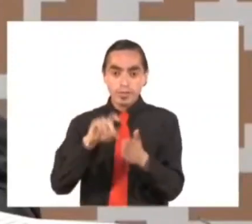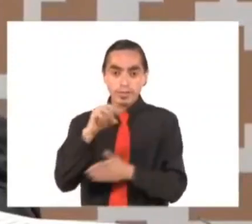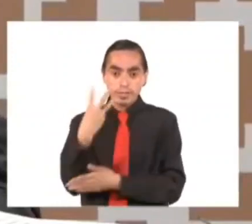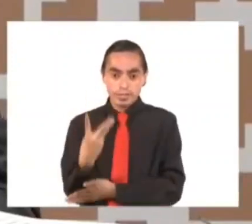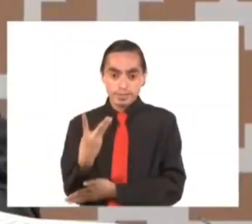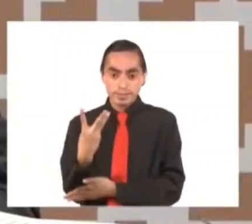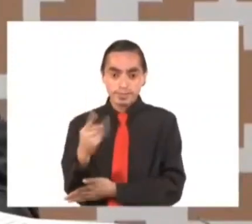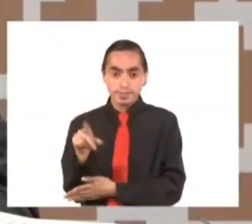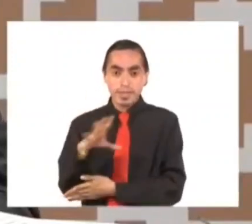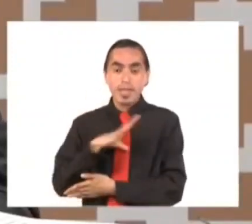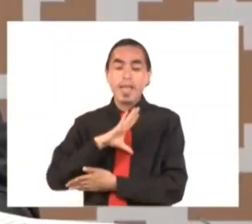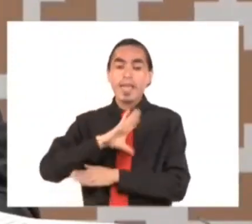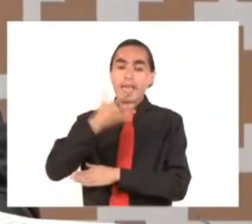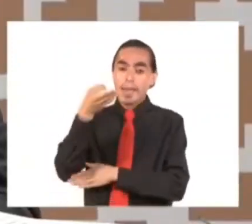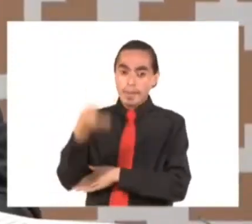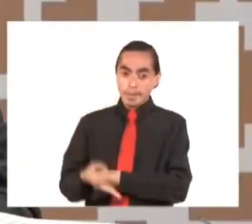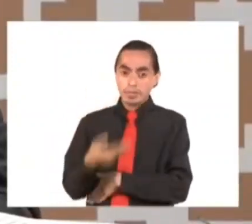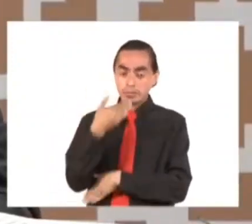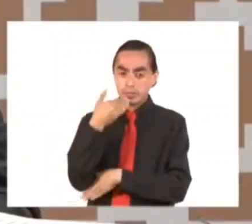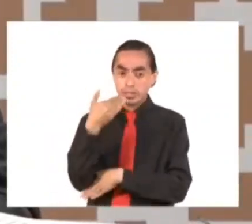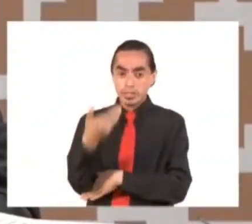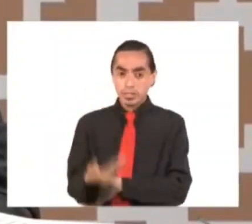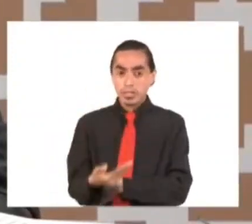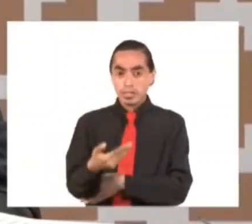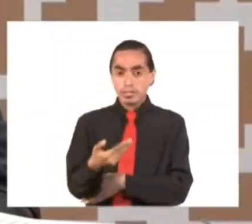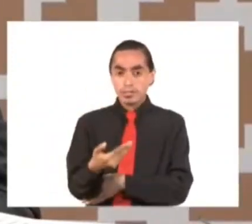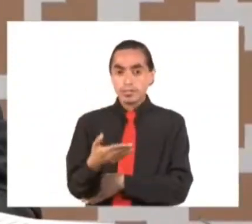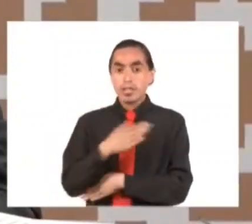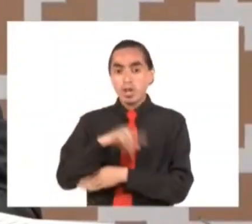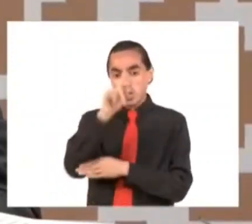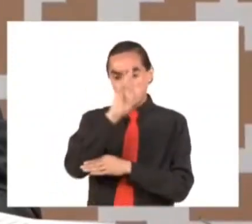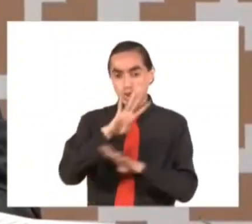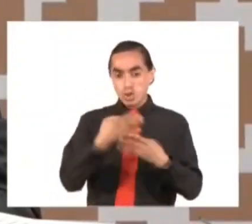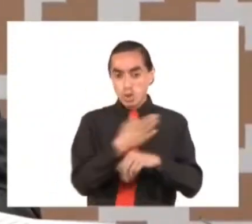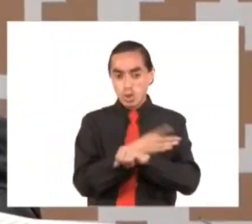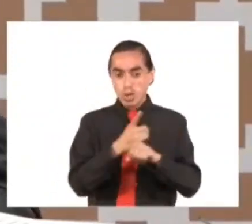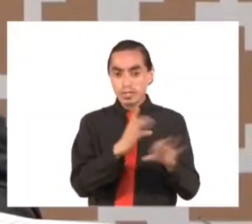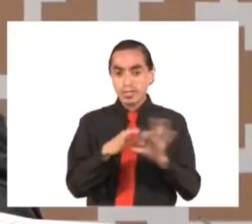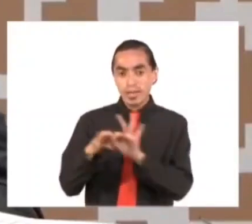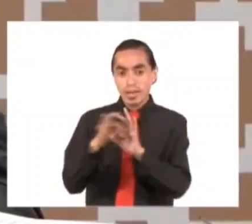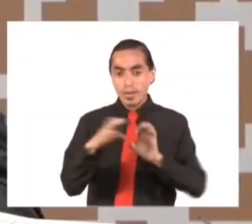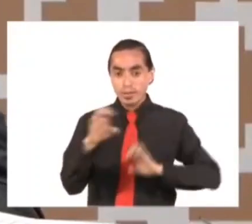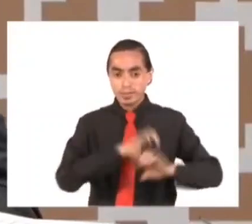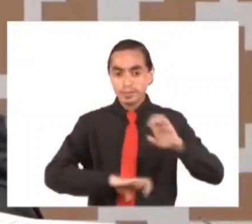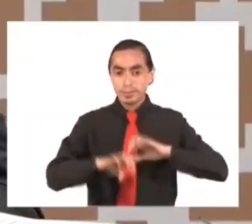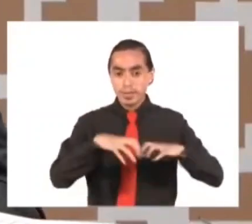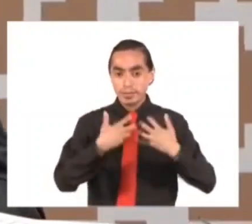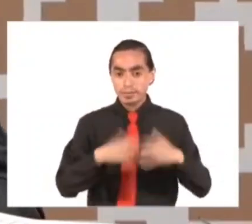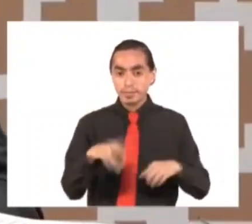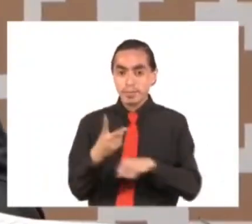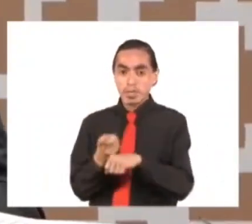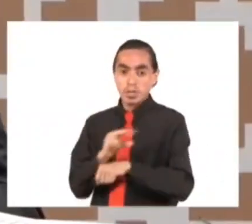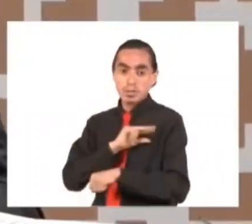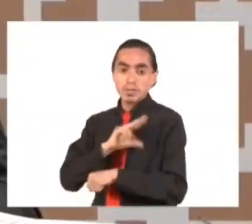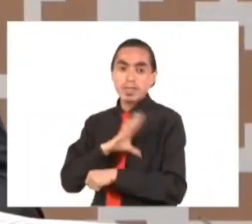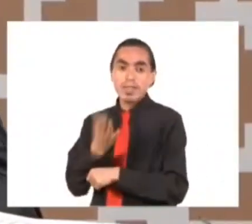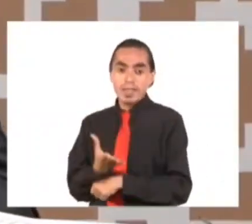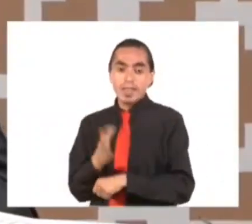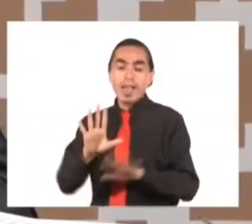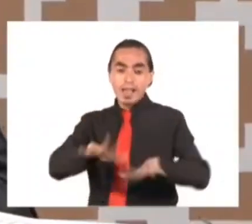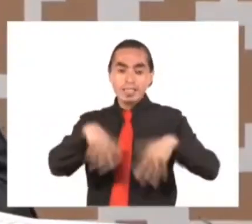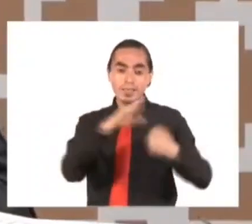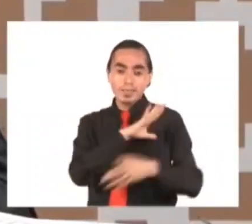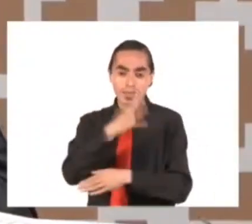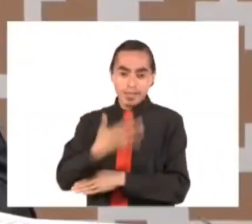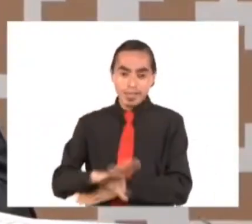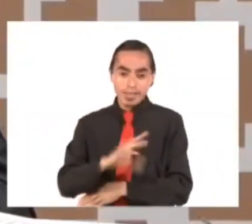0101-ORD/2023, por el cual se aprueba la integración del Consejo Coordinador Empresarial como invitado especial de la Asamblea General del CESA